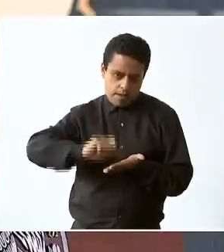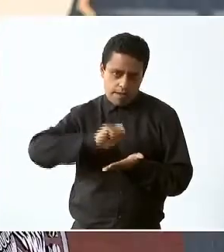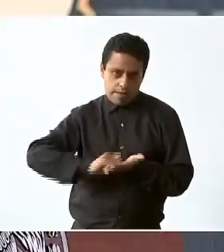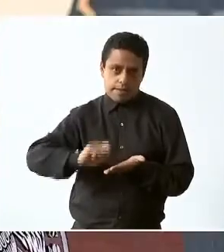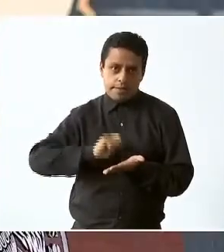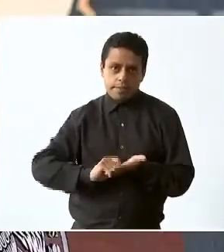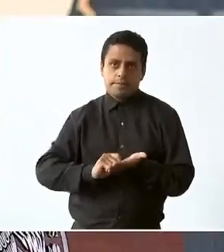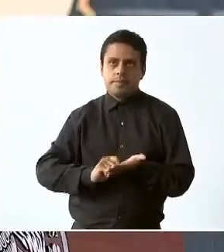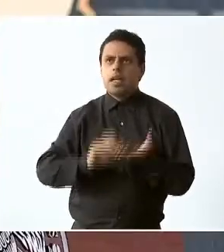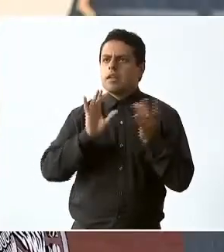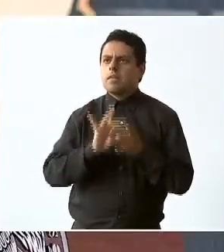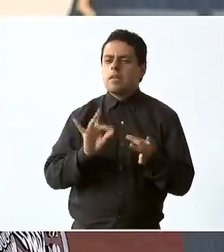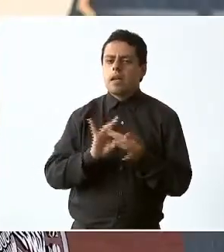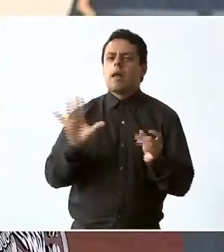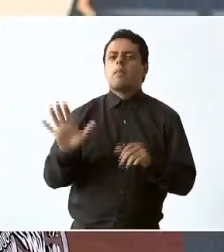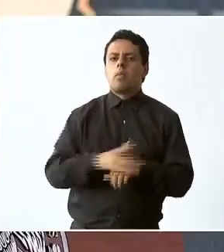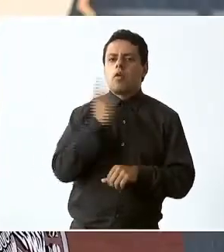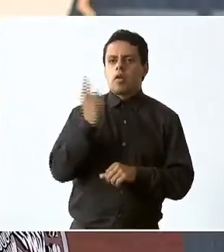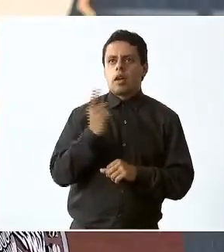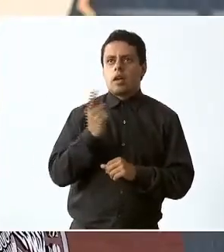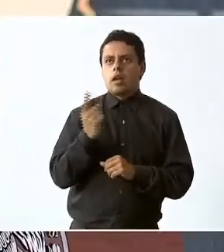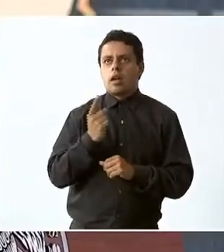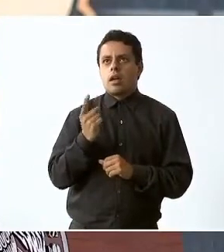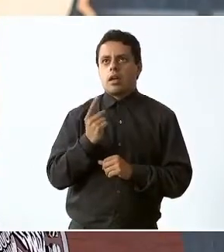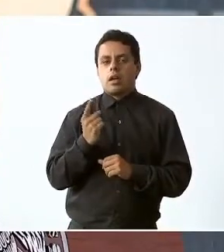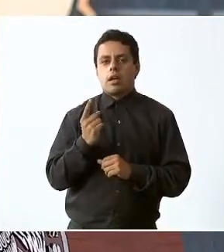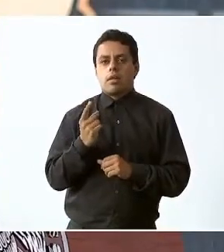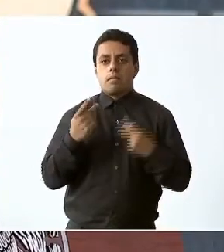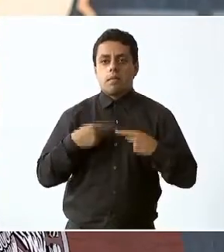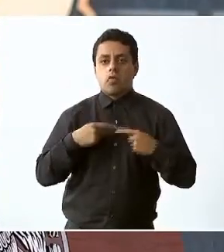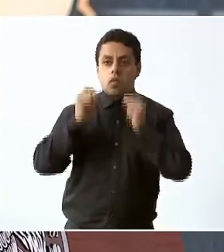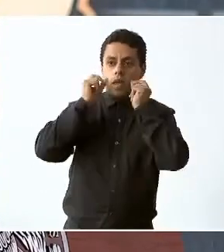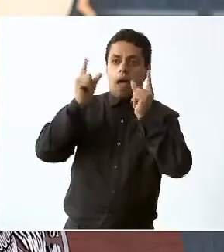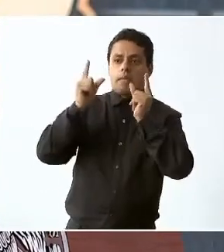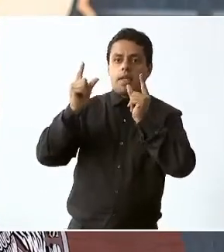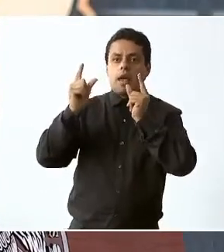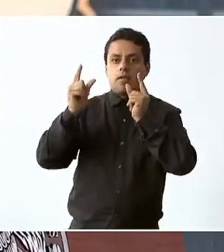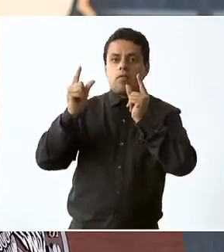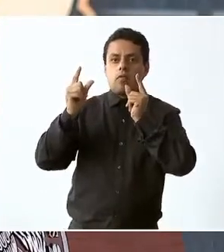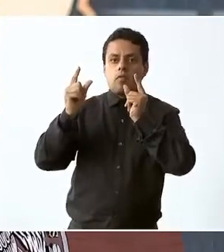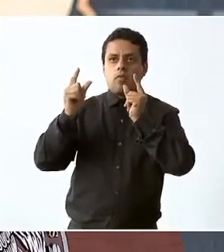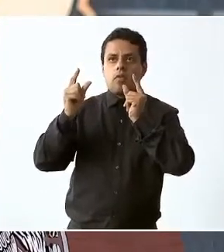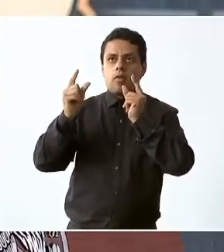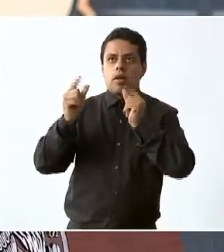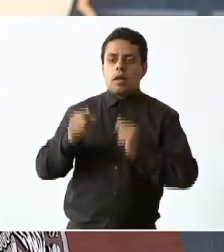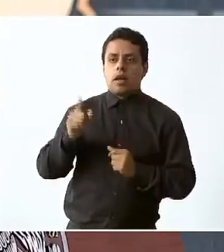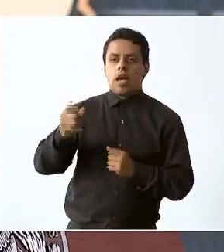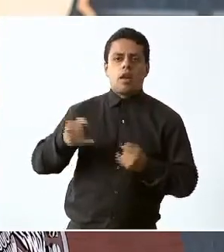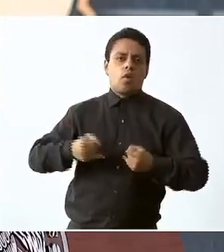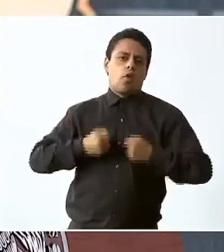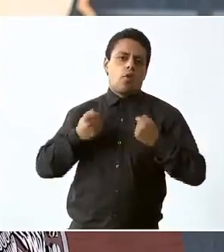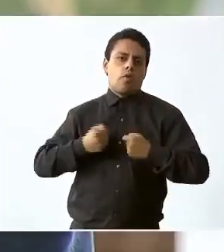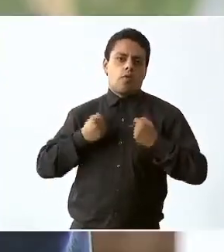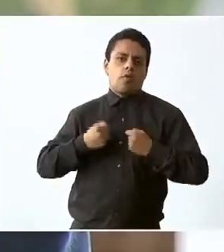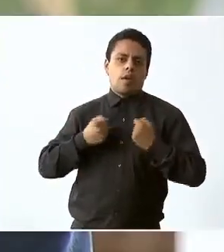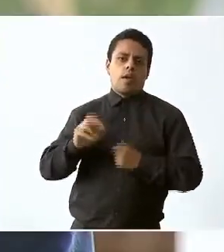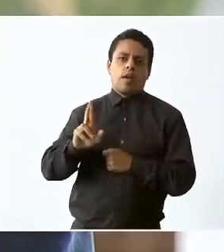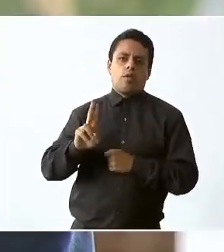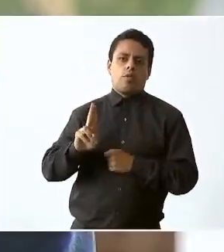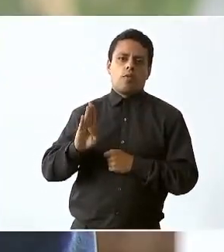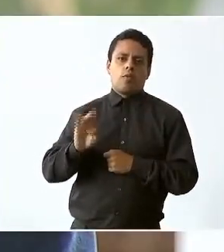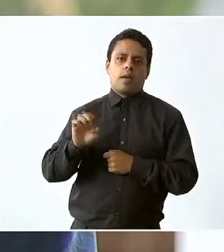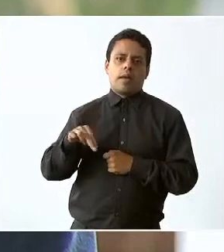Ello explica por qué llegó a ser tan admirado por el entonces joven Rubén